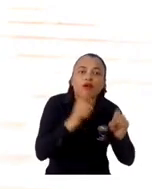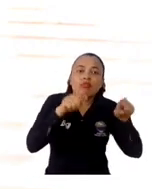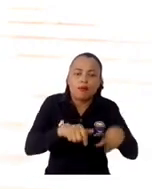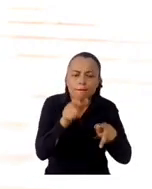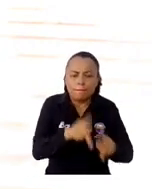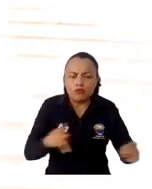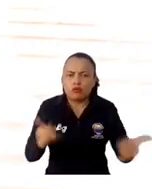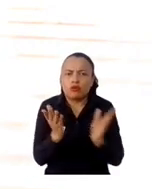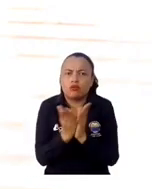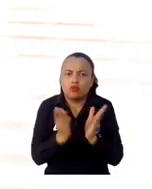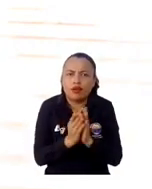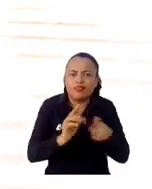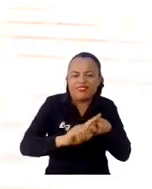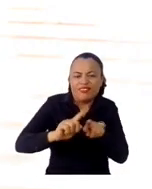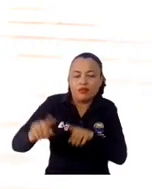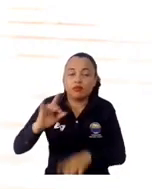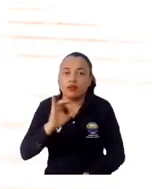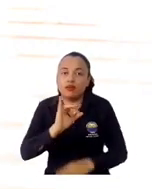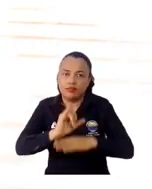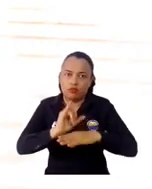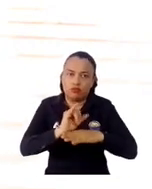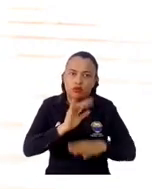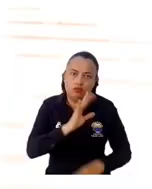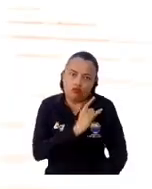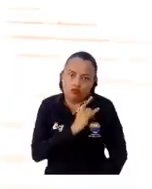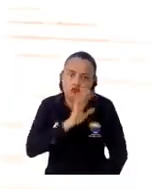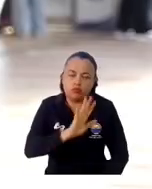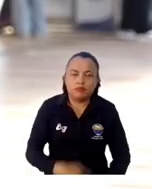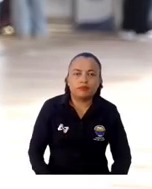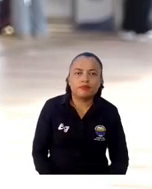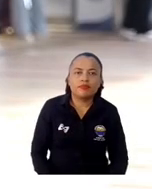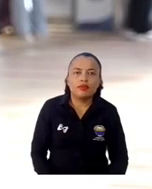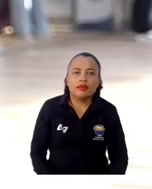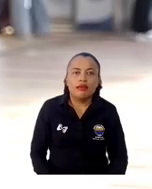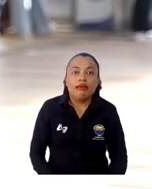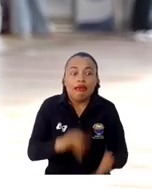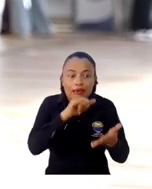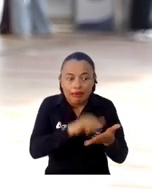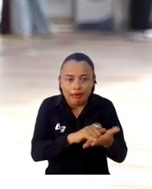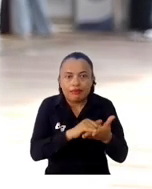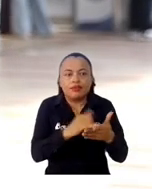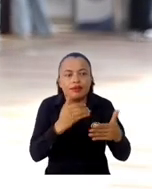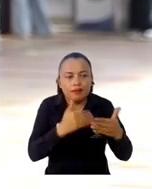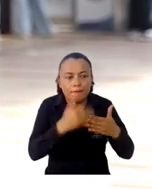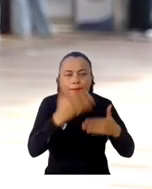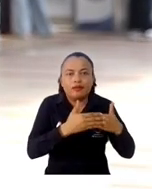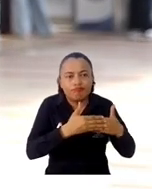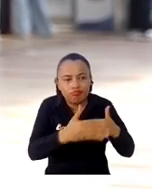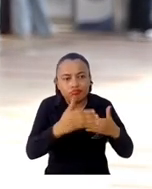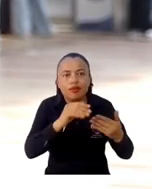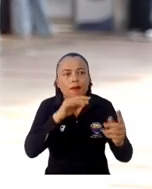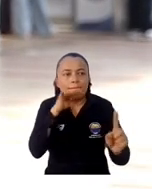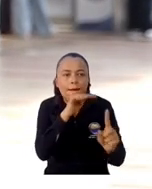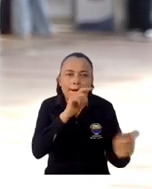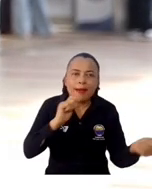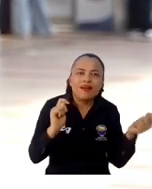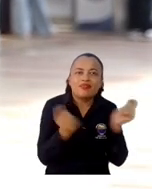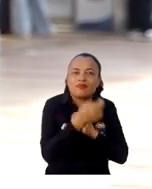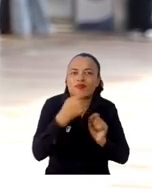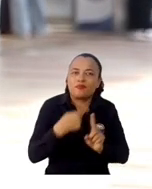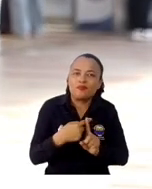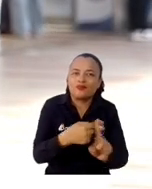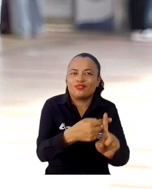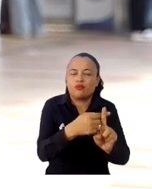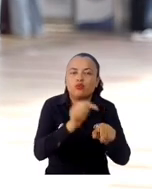nuestros estudiantes de las diversas instituciones de educación superior. Y que por esta vía se empiecen a generar